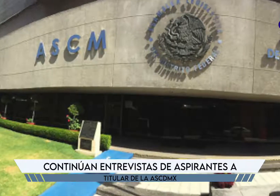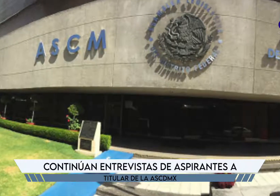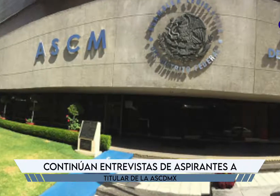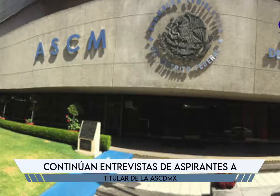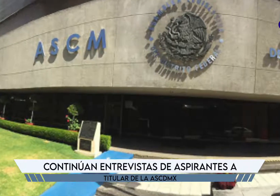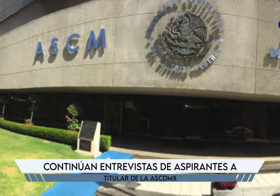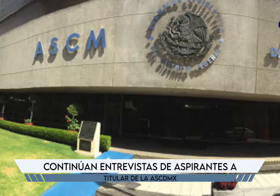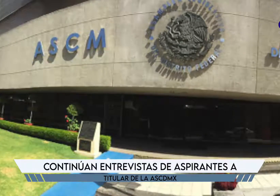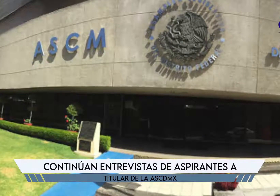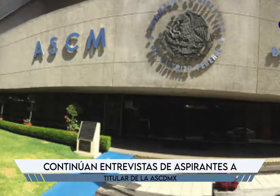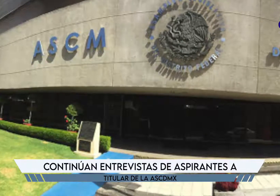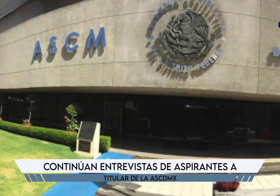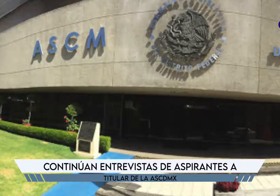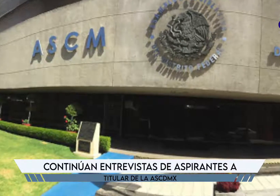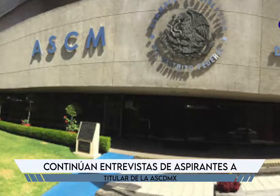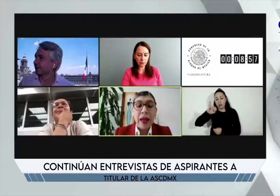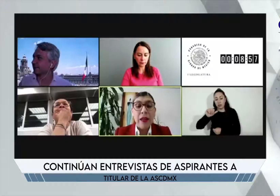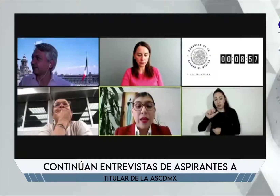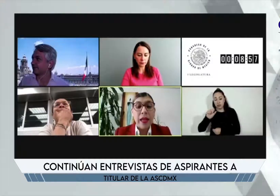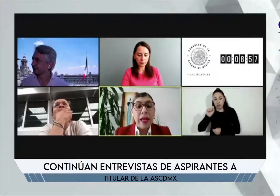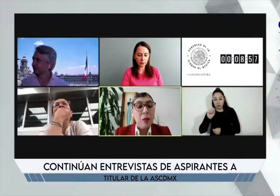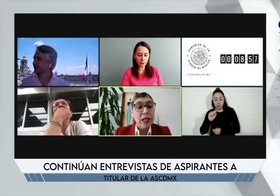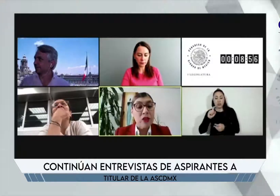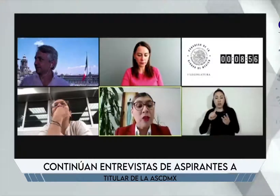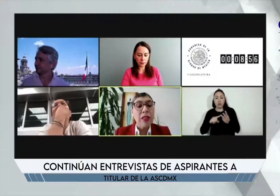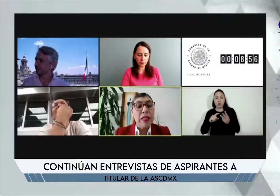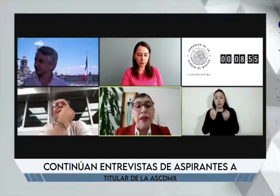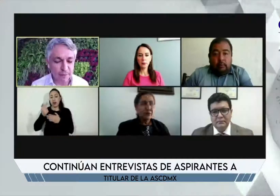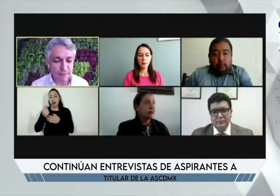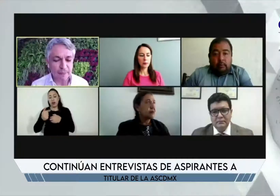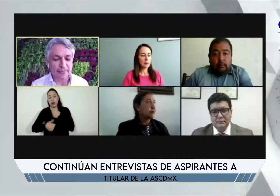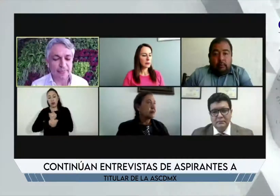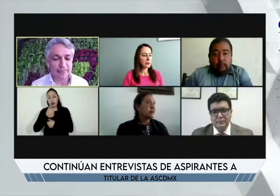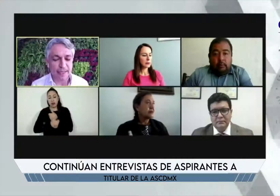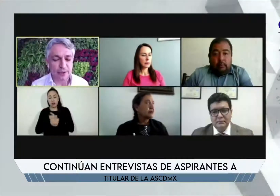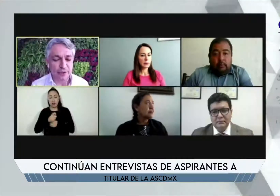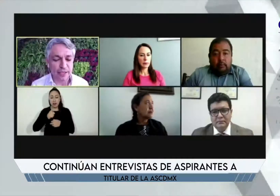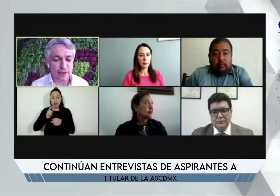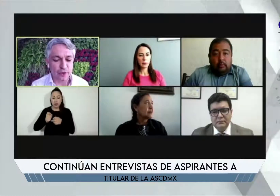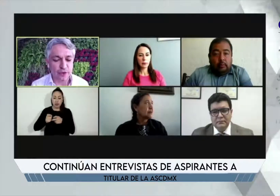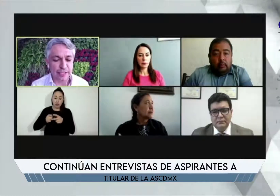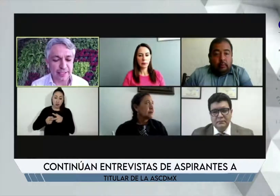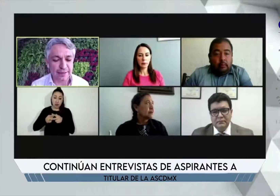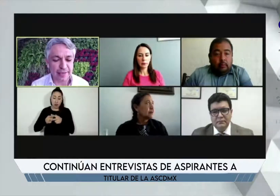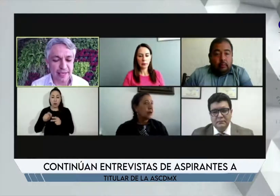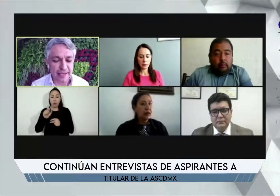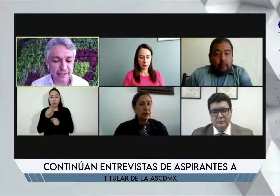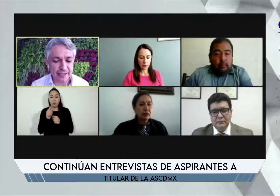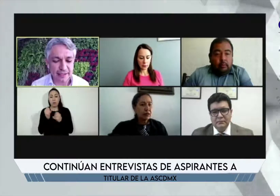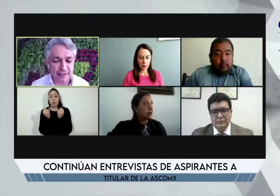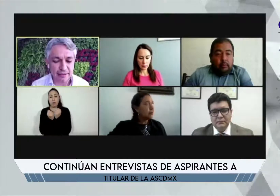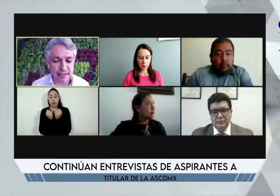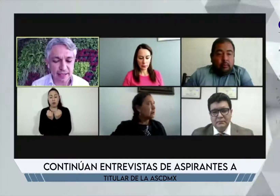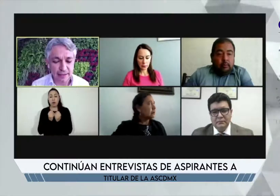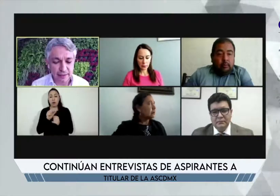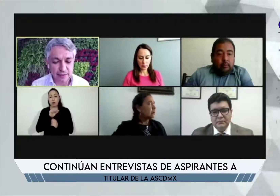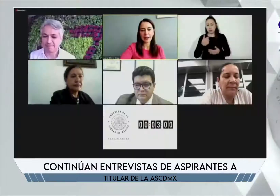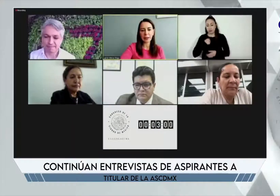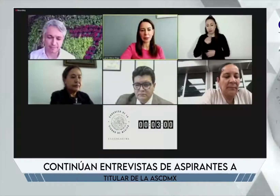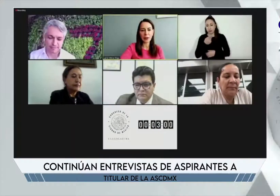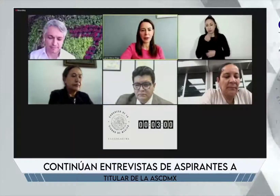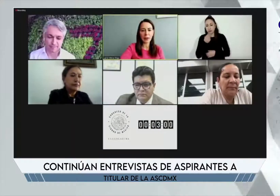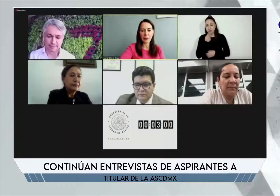de la Auditoría Superior Capitalina. Las y los ciudadanos Adriana Julián Nava, Rosario Brenda Jiménez Noriega, Rebeca Arely Jiménez